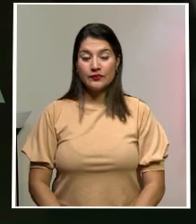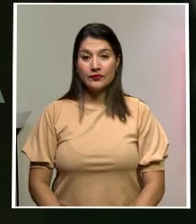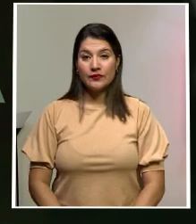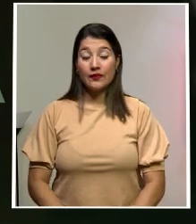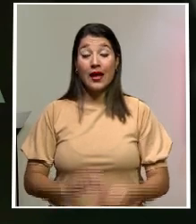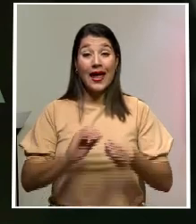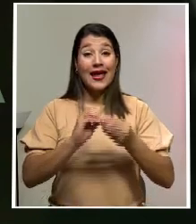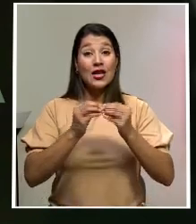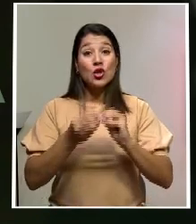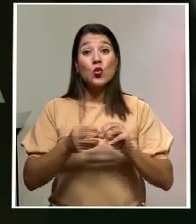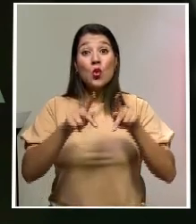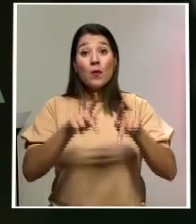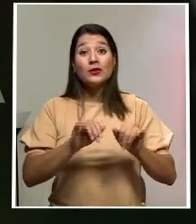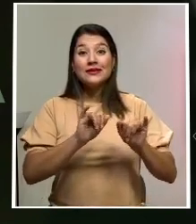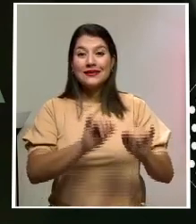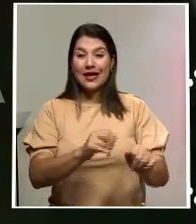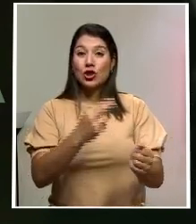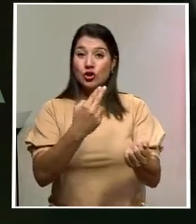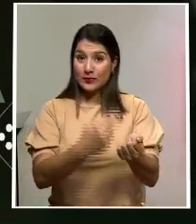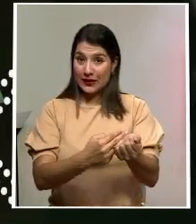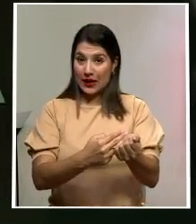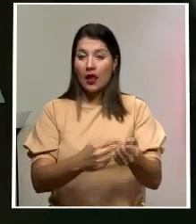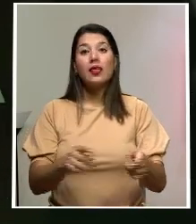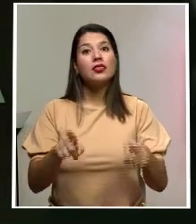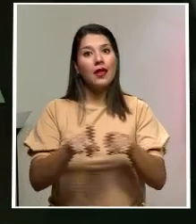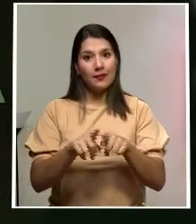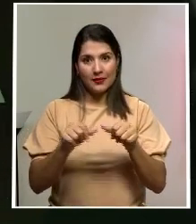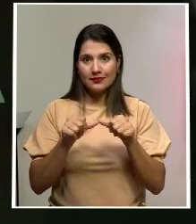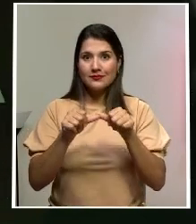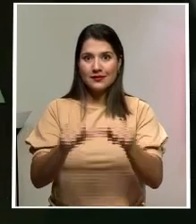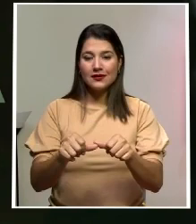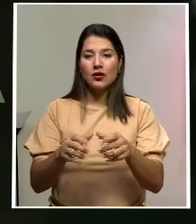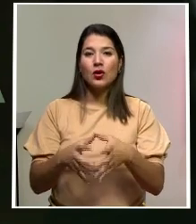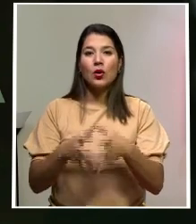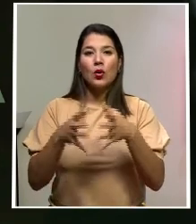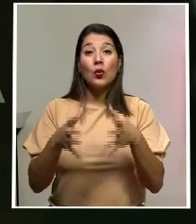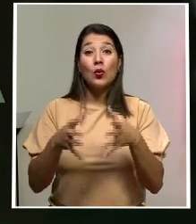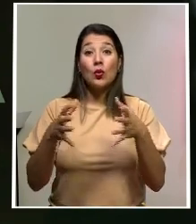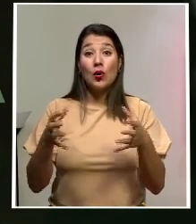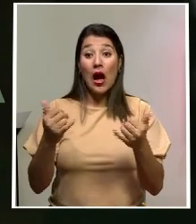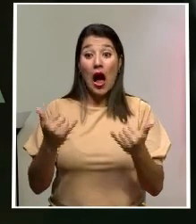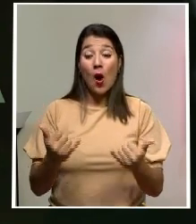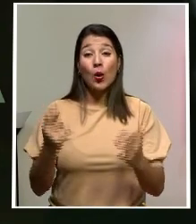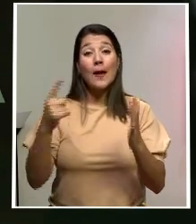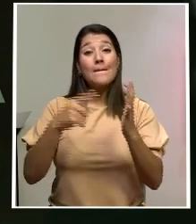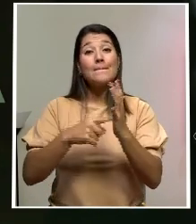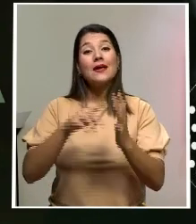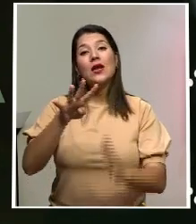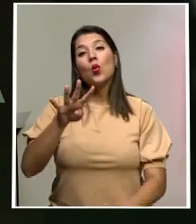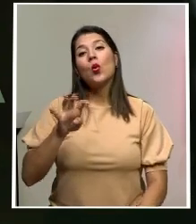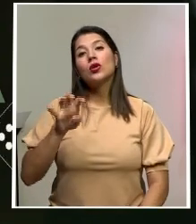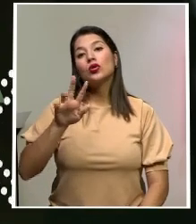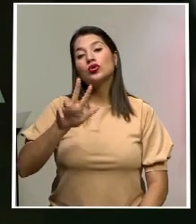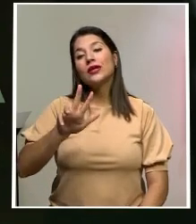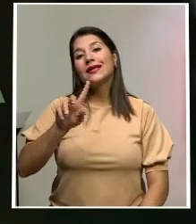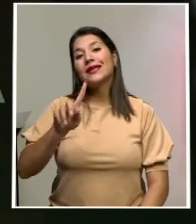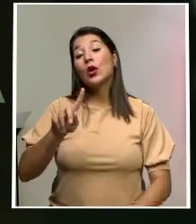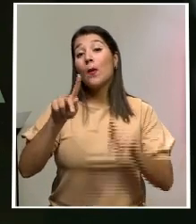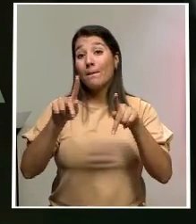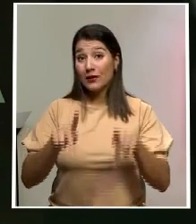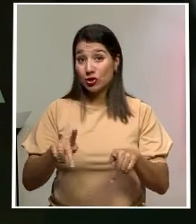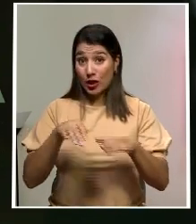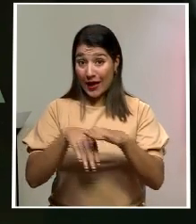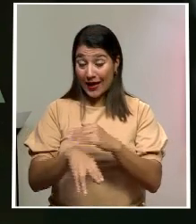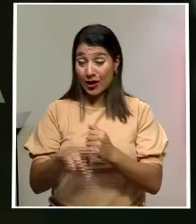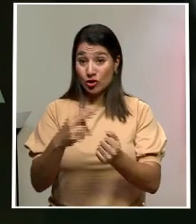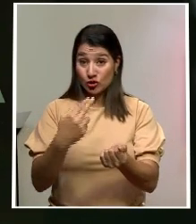La cantidad de hospitalizados también continúa altísima. Hay 1.431 personas